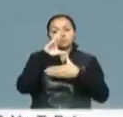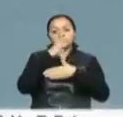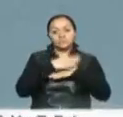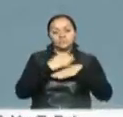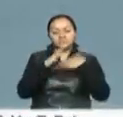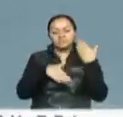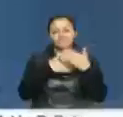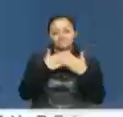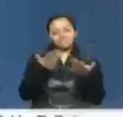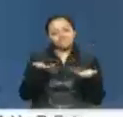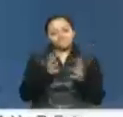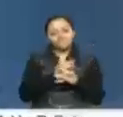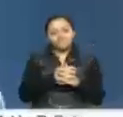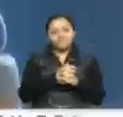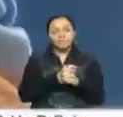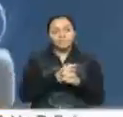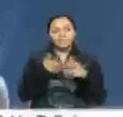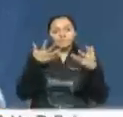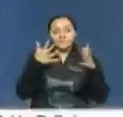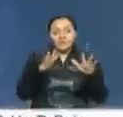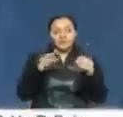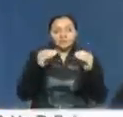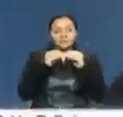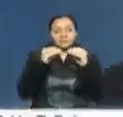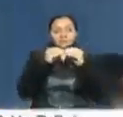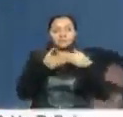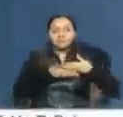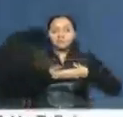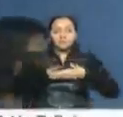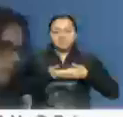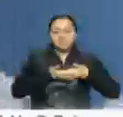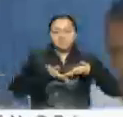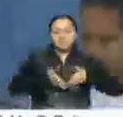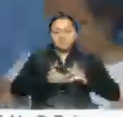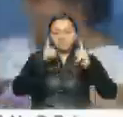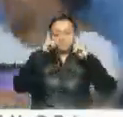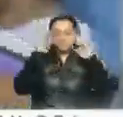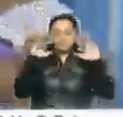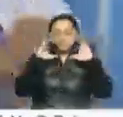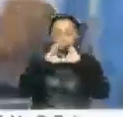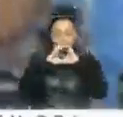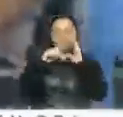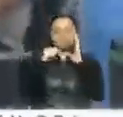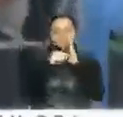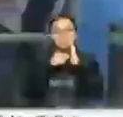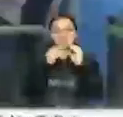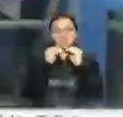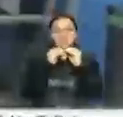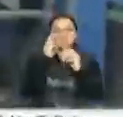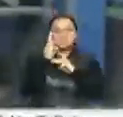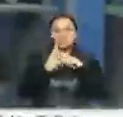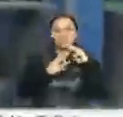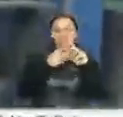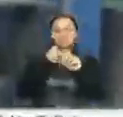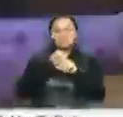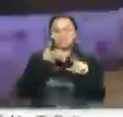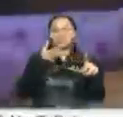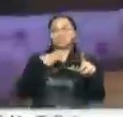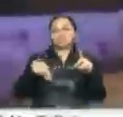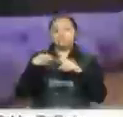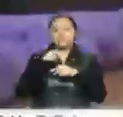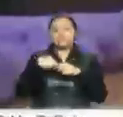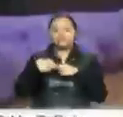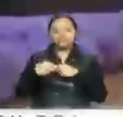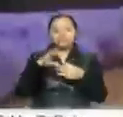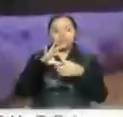Latina. Asociado al aumento de nacimientos de niños con microcefalia, el brote conmocionó al mundo a las puertas de los Juegos Olímpicos